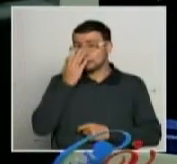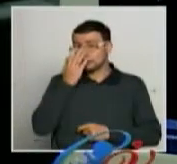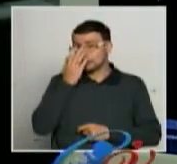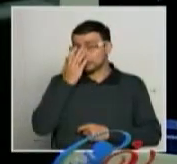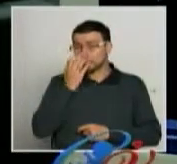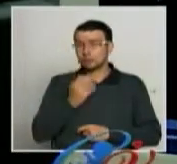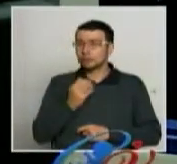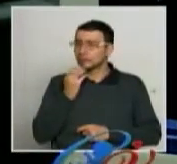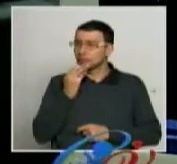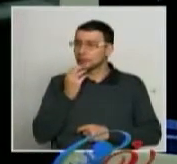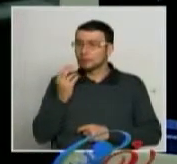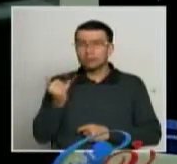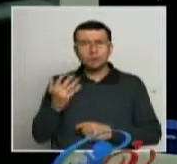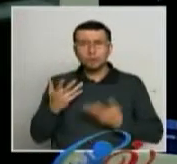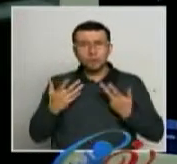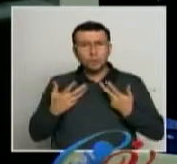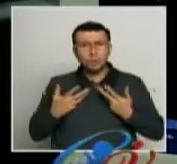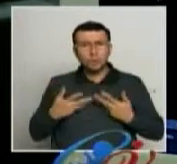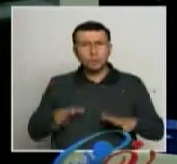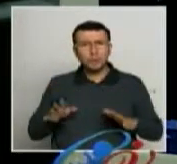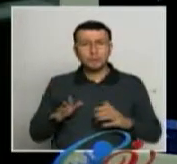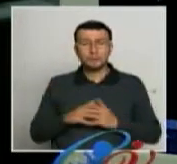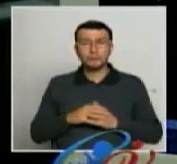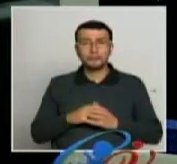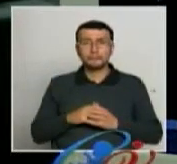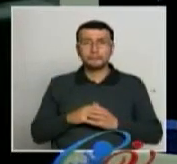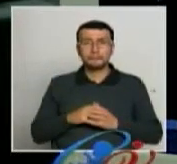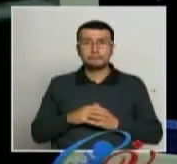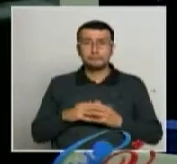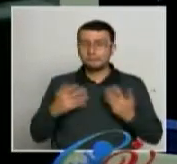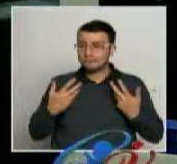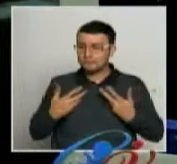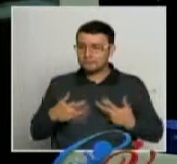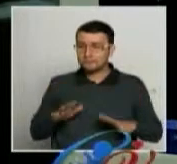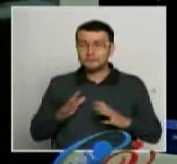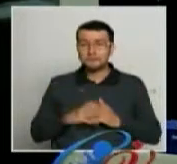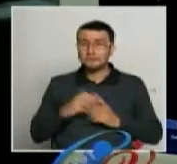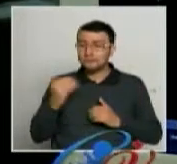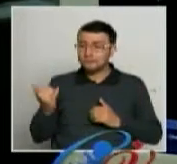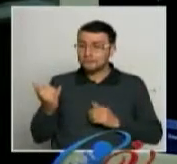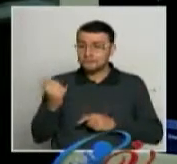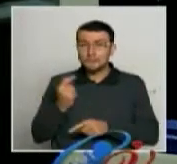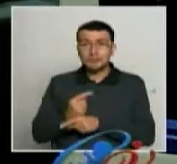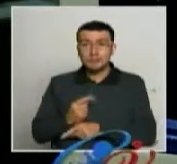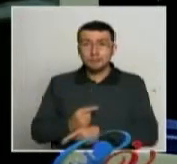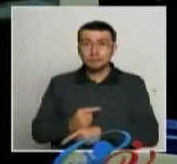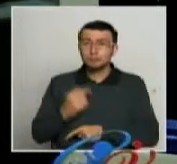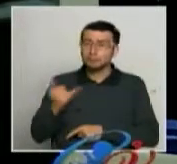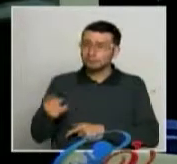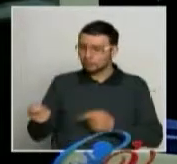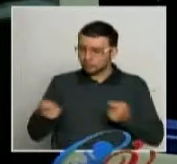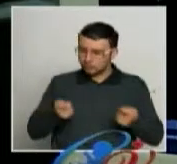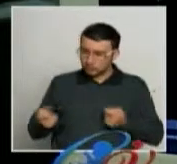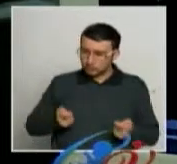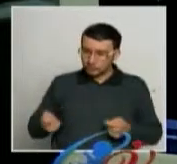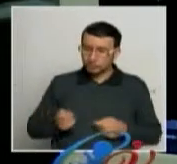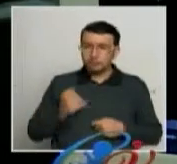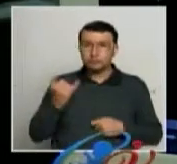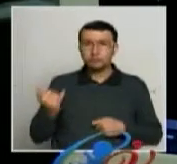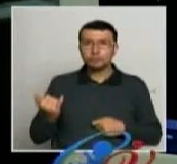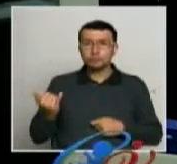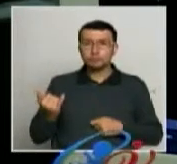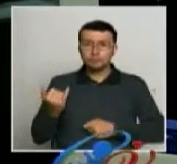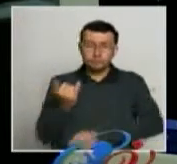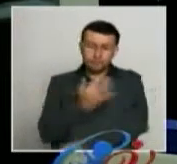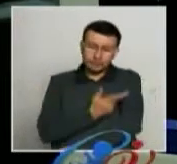le haga en la pantorrilla, de una vez aumenta el flujo a nivel de la vena poplitea, porque la sangre